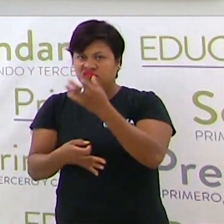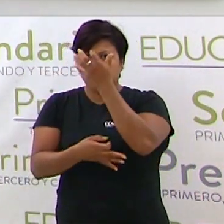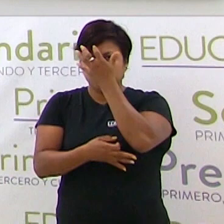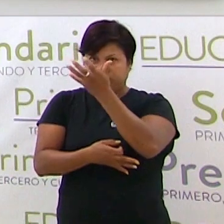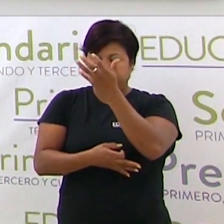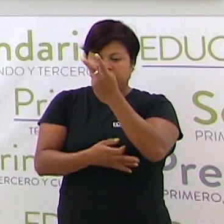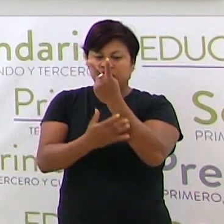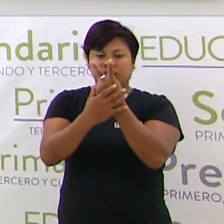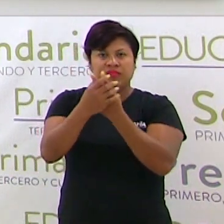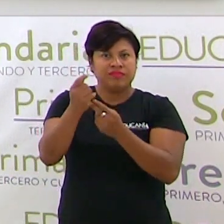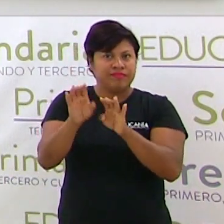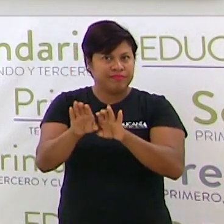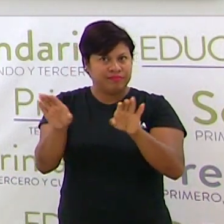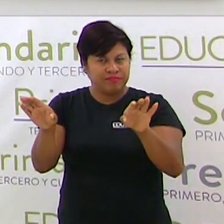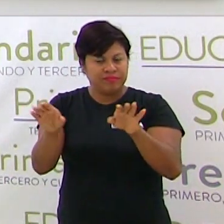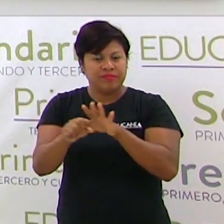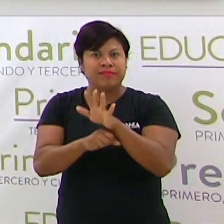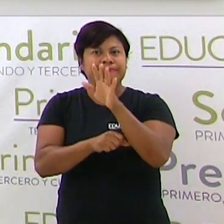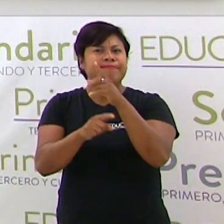y la carta